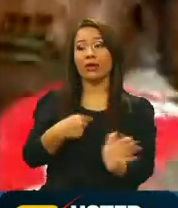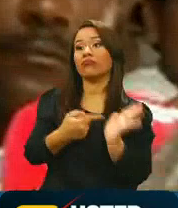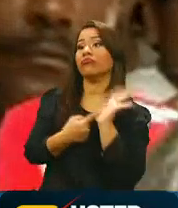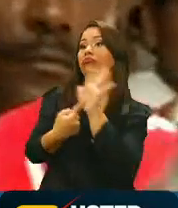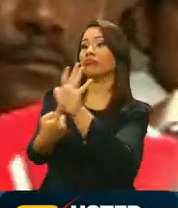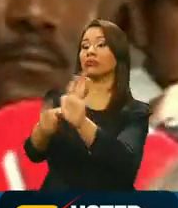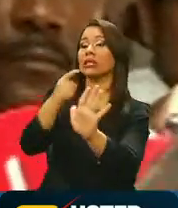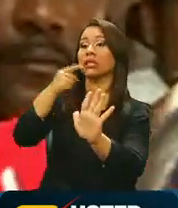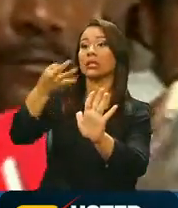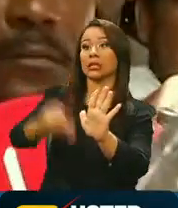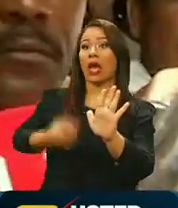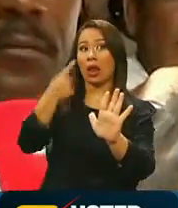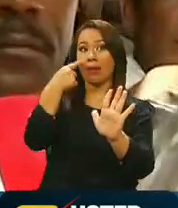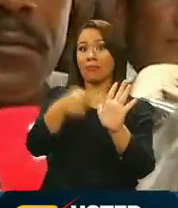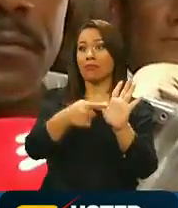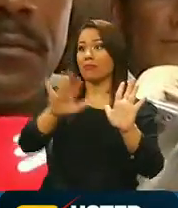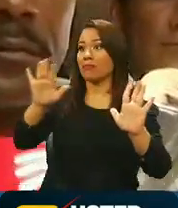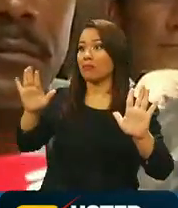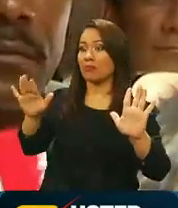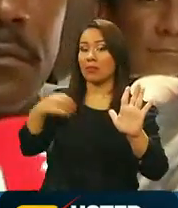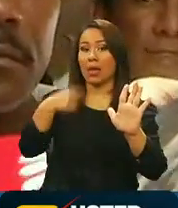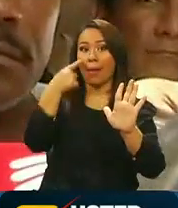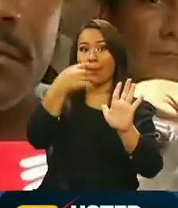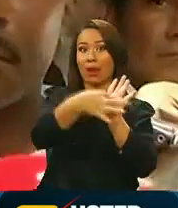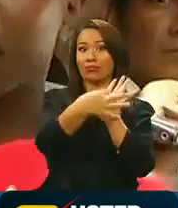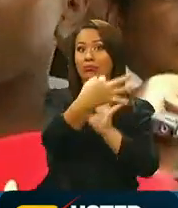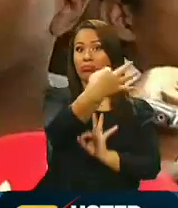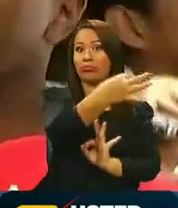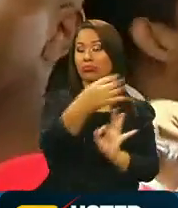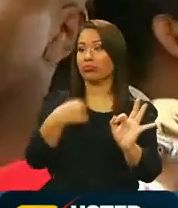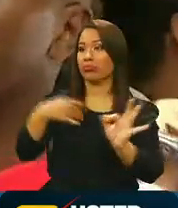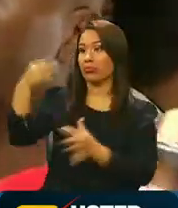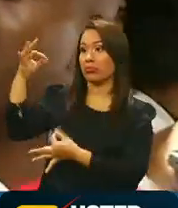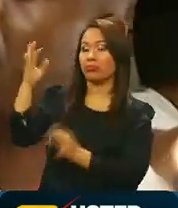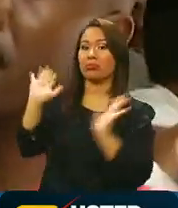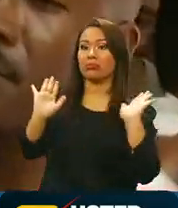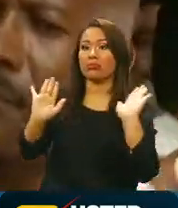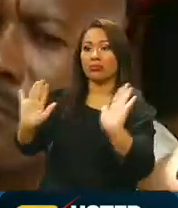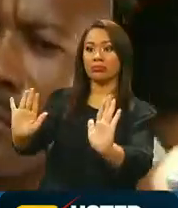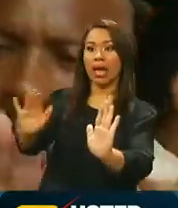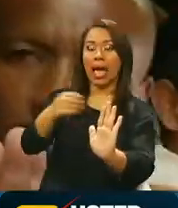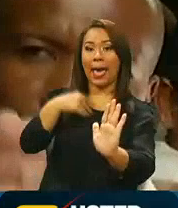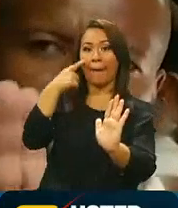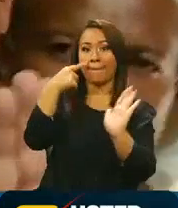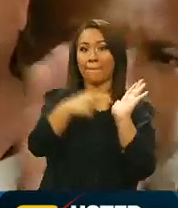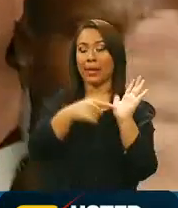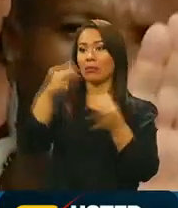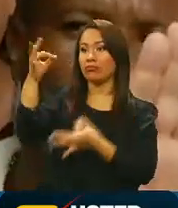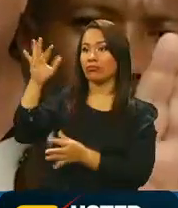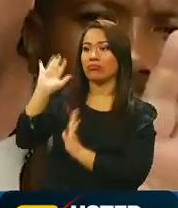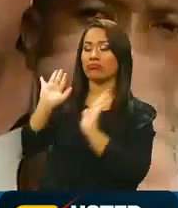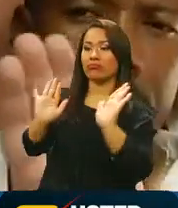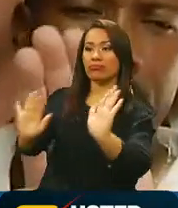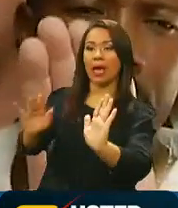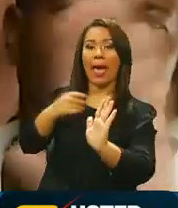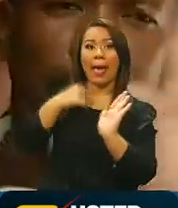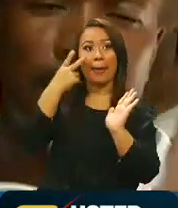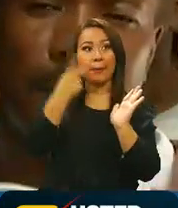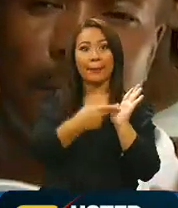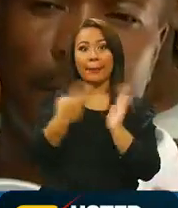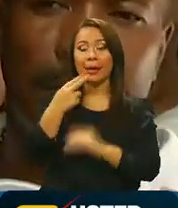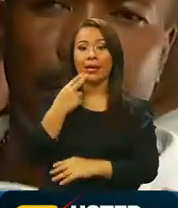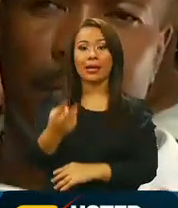con seriedad la diferencia entre un acta que tiene unos resultados y la misma acta cuando esos resultados